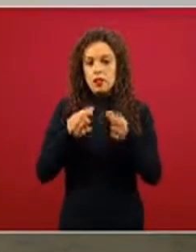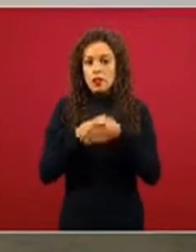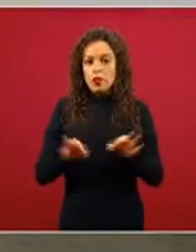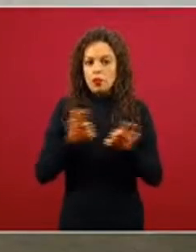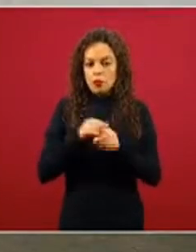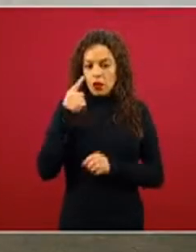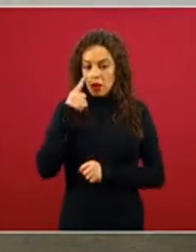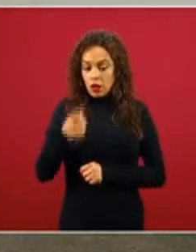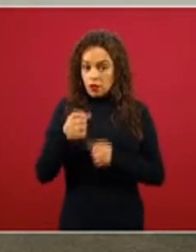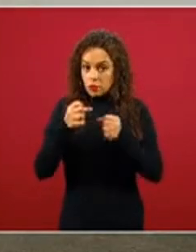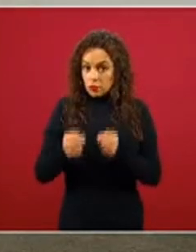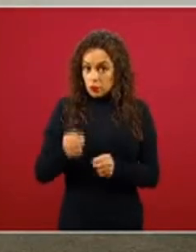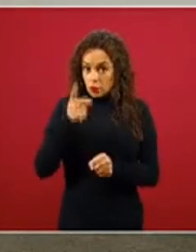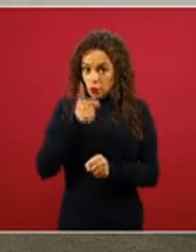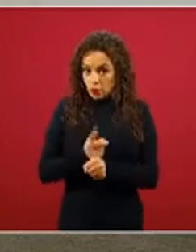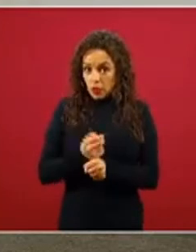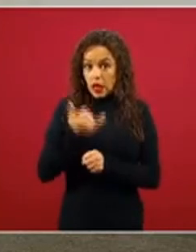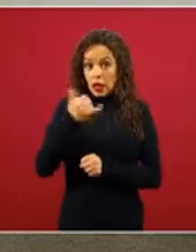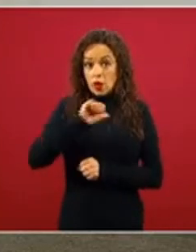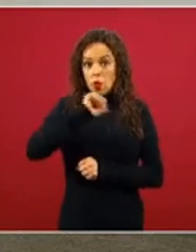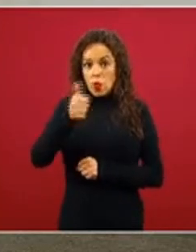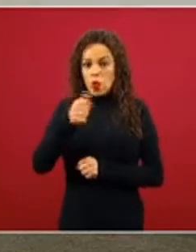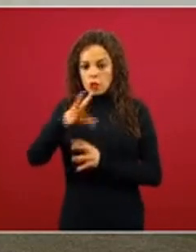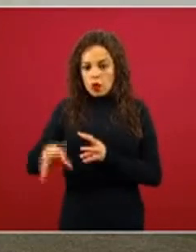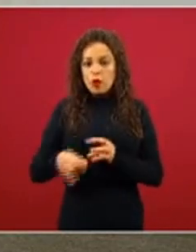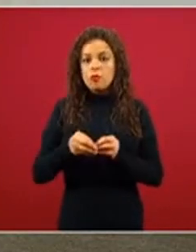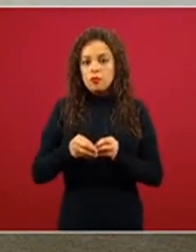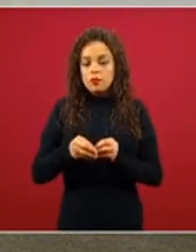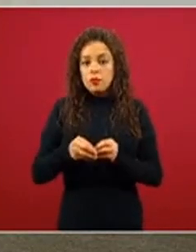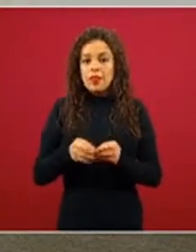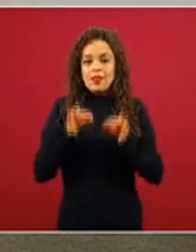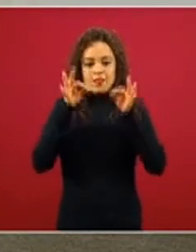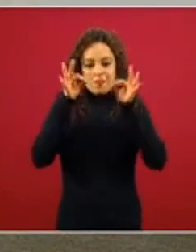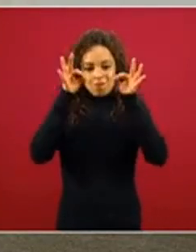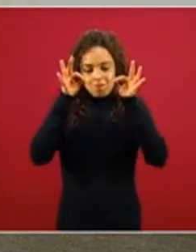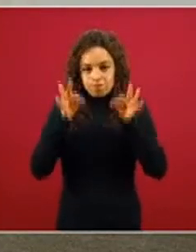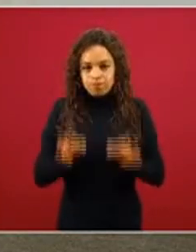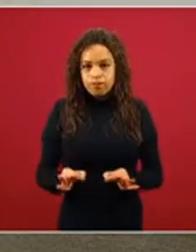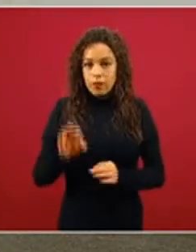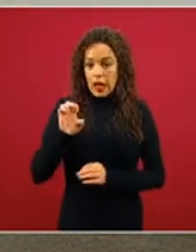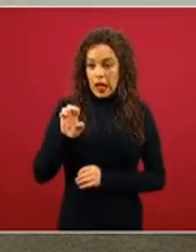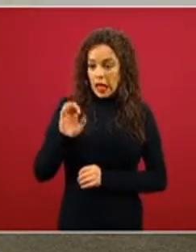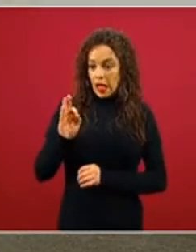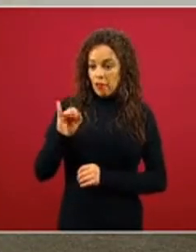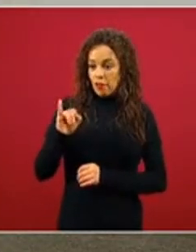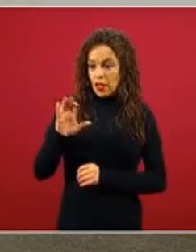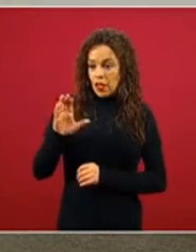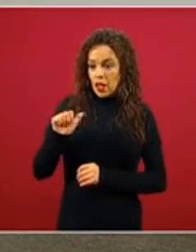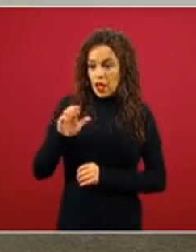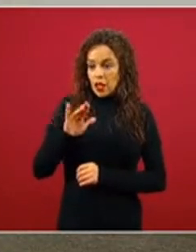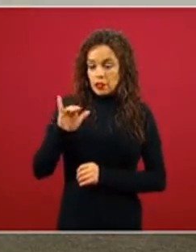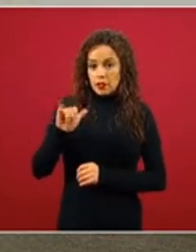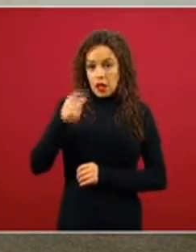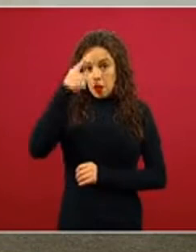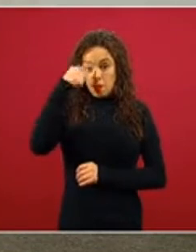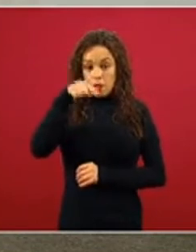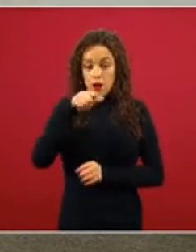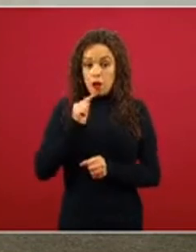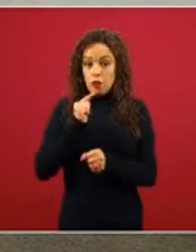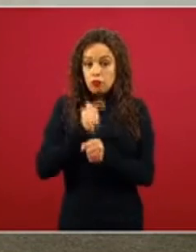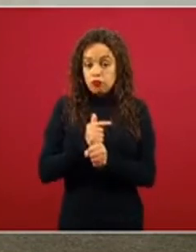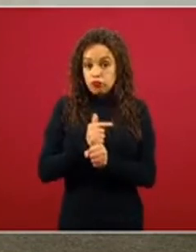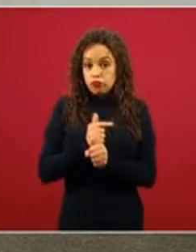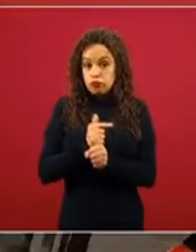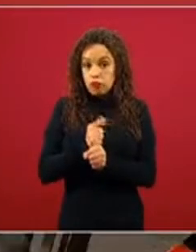incorpora ahora el asunto de eficacia, es decir, a través de demostrar que la vacuna puede, por